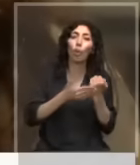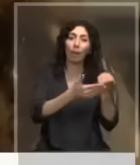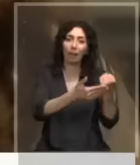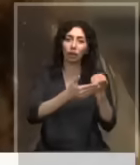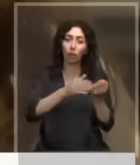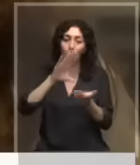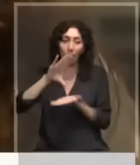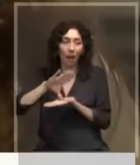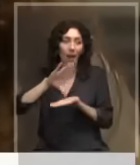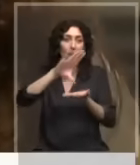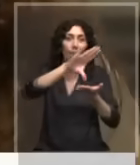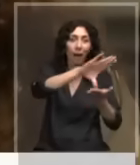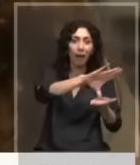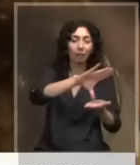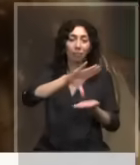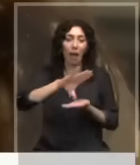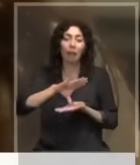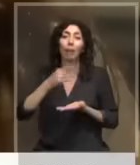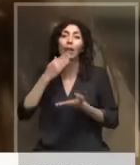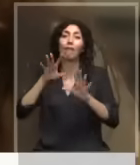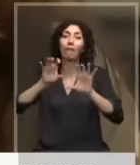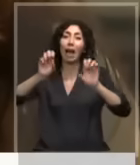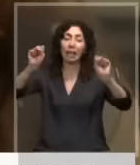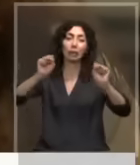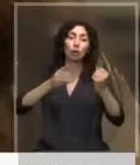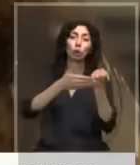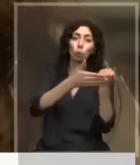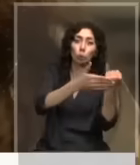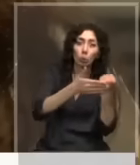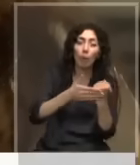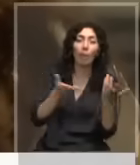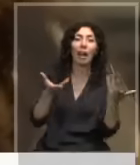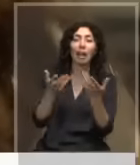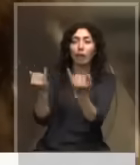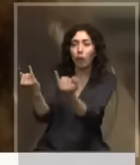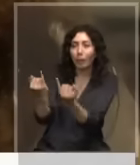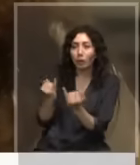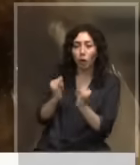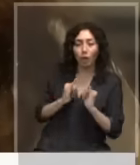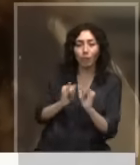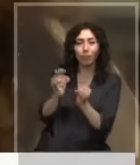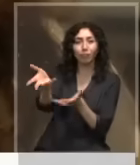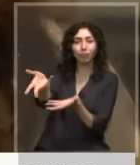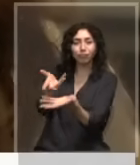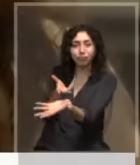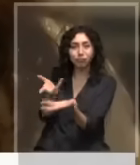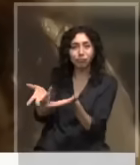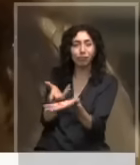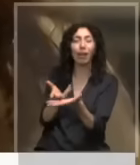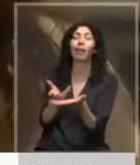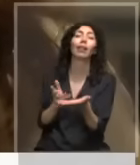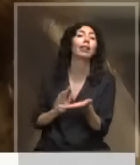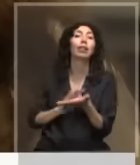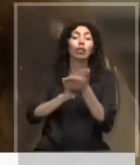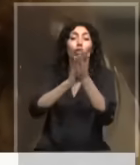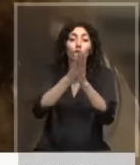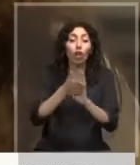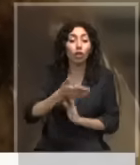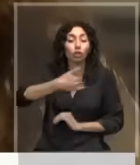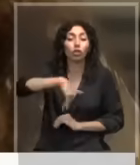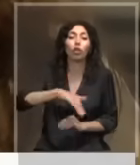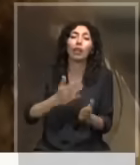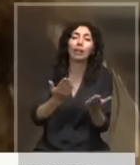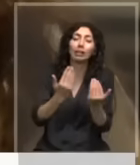la cooperación entre los fiscales para intercambio de informaciones, intercambio de todo que necesitamos